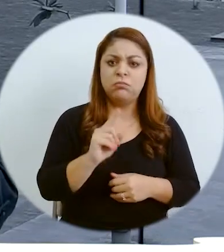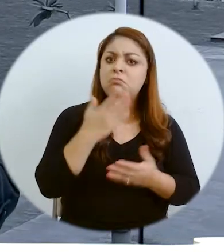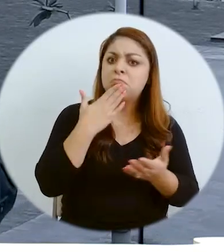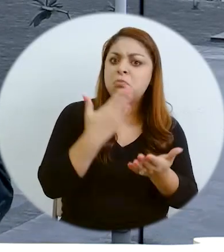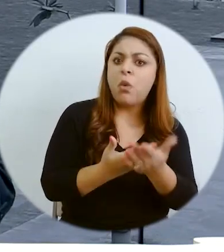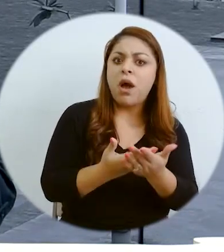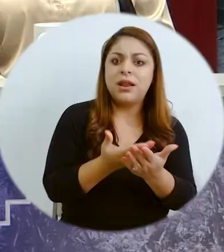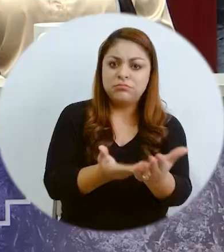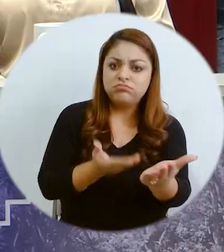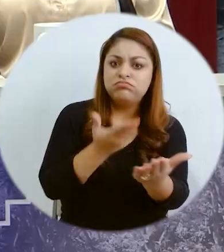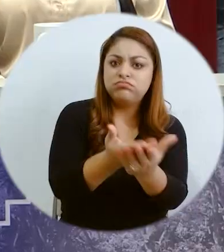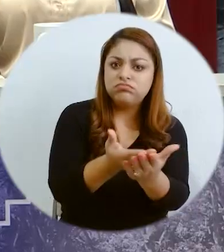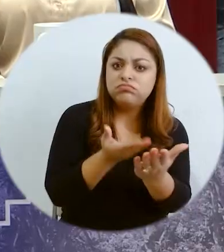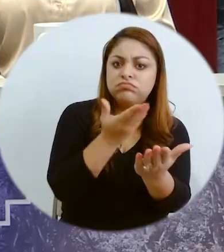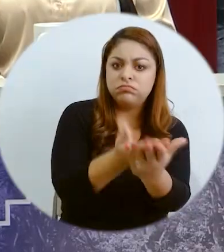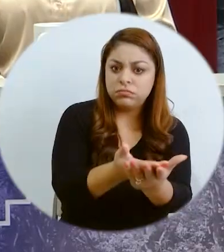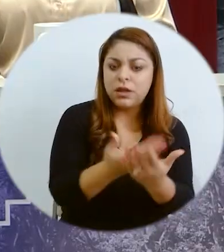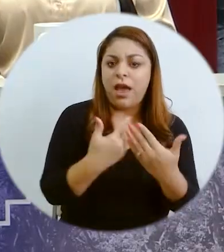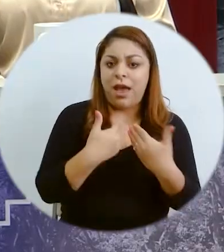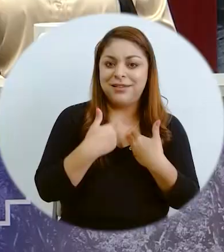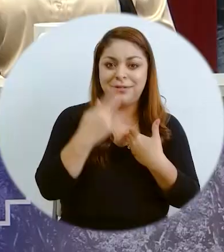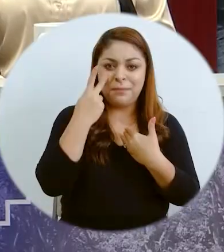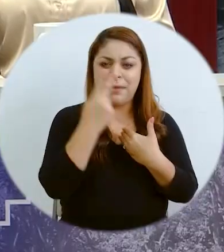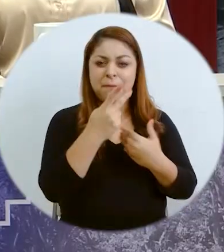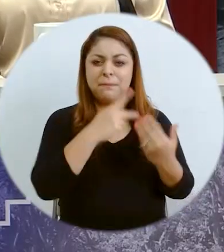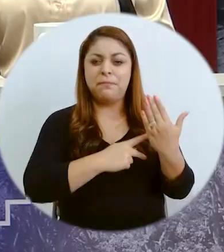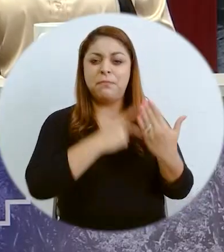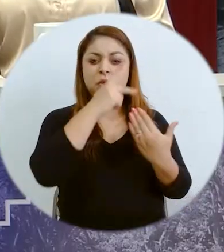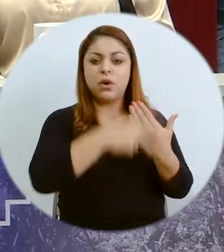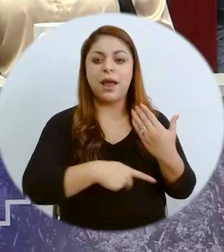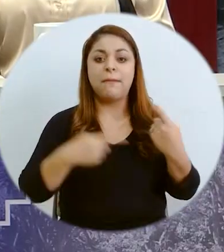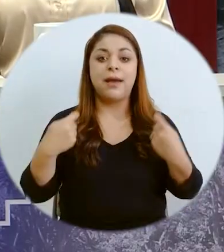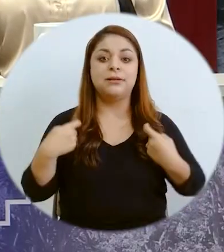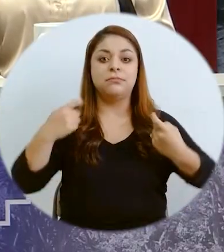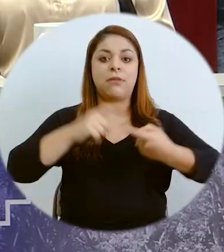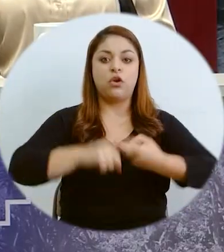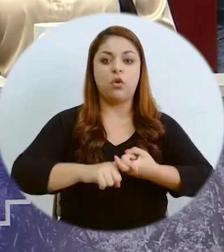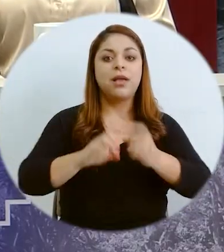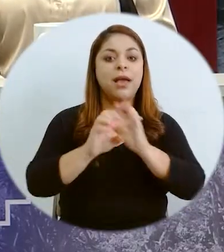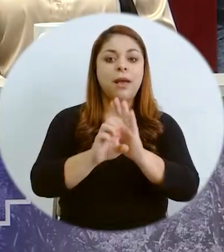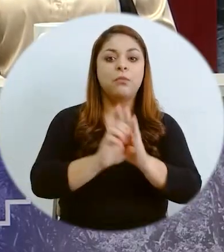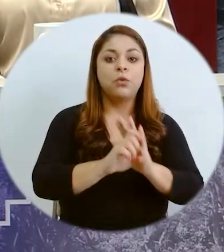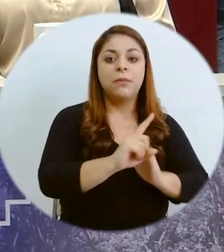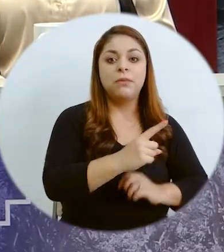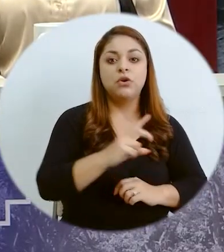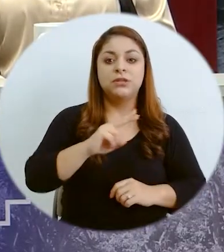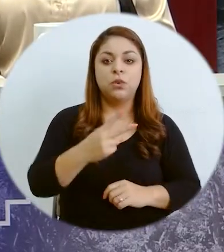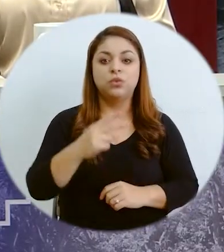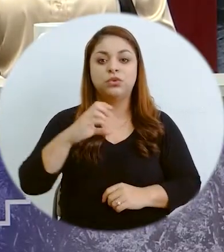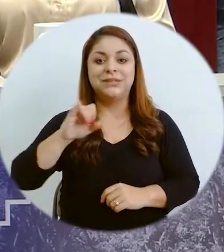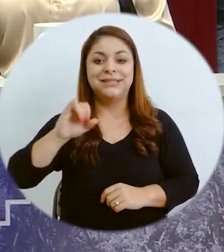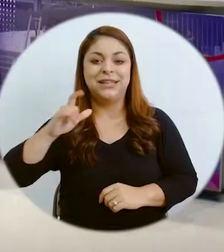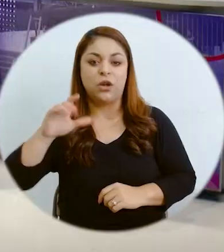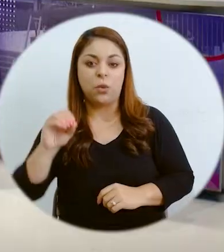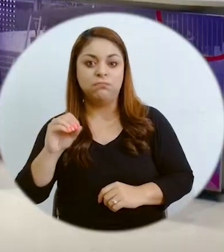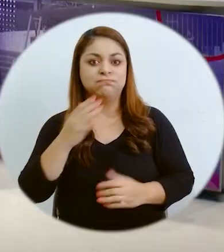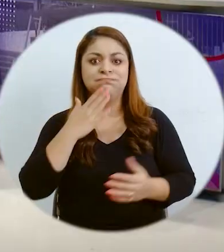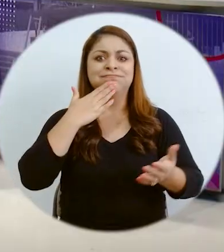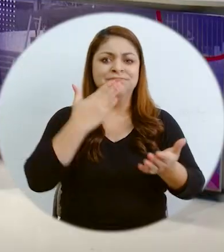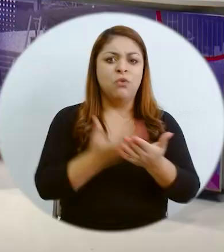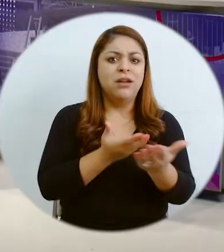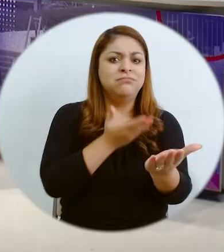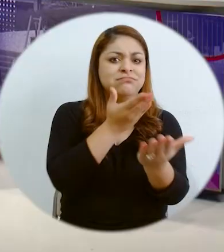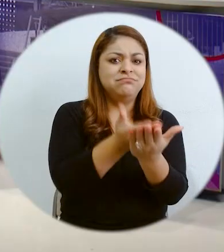son unas malas propuestas, son unas buenas propuestas. Lo vemos en el programa de español, por ejemplo, de primer y segundo ciclo. Es